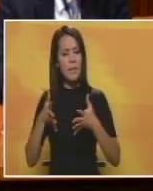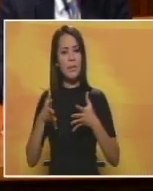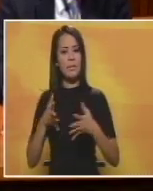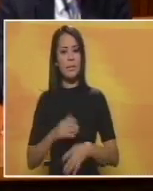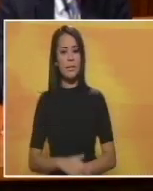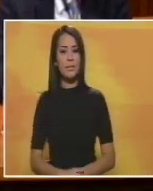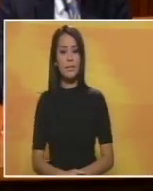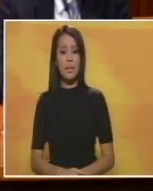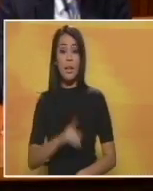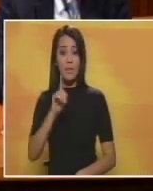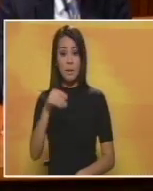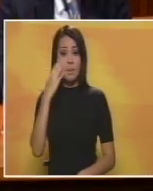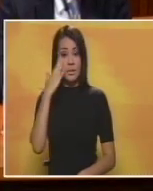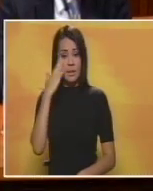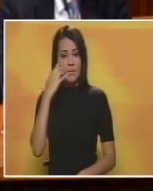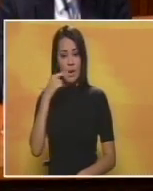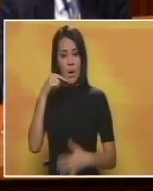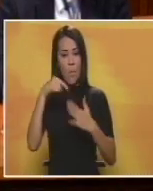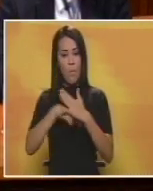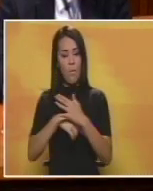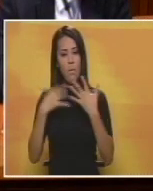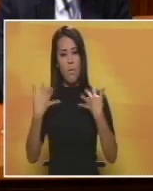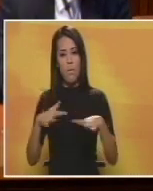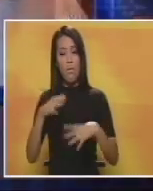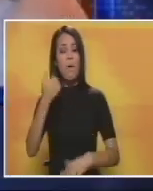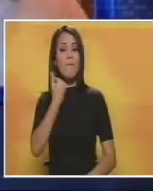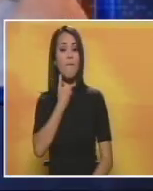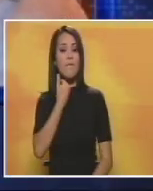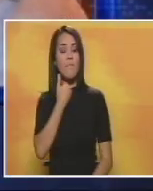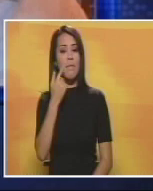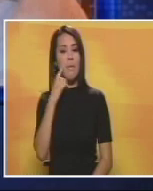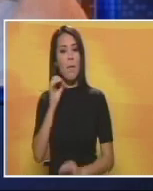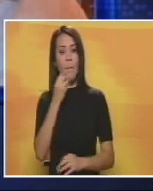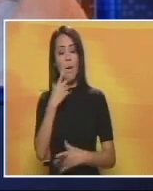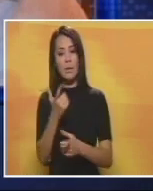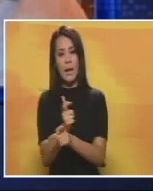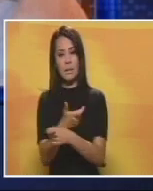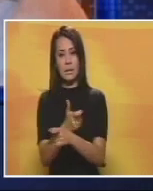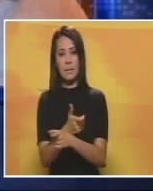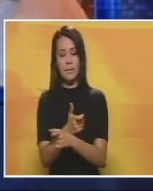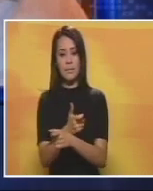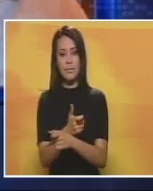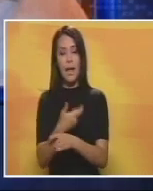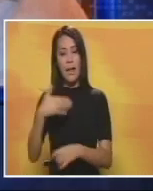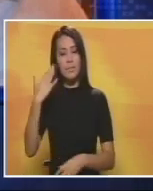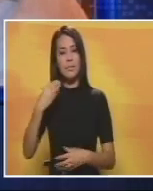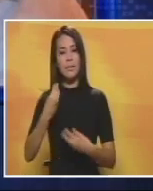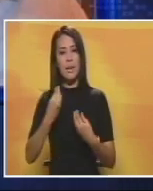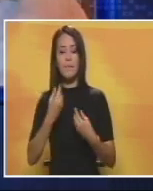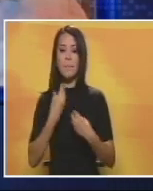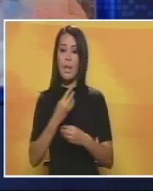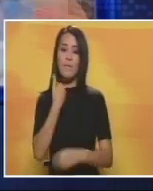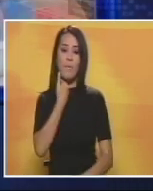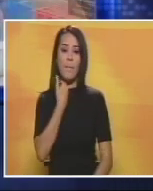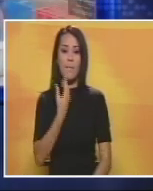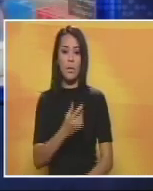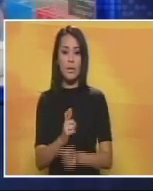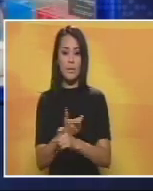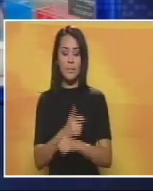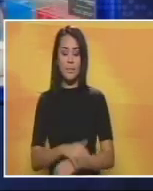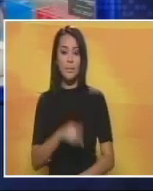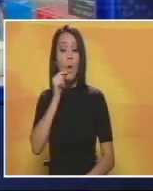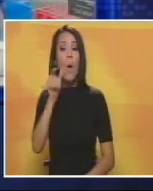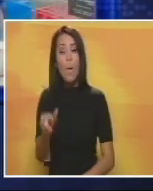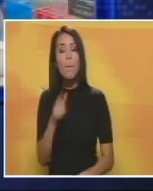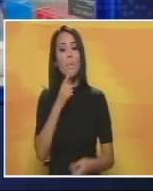quien además conoce desde adentro a la enfermedad por ser un sobreviviente de cáncer. El venezolano es el coordinador de uno de los